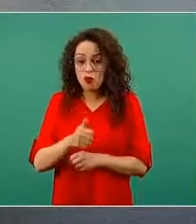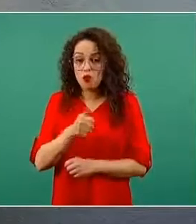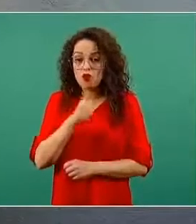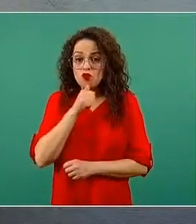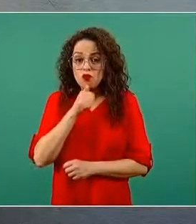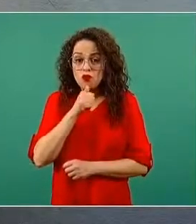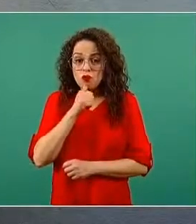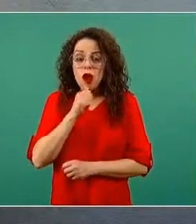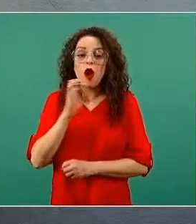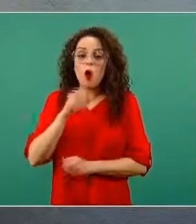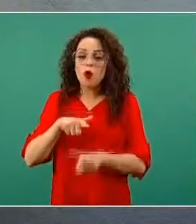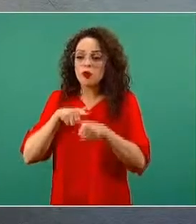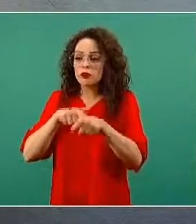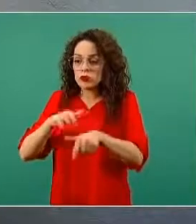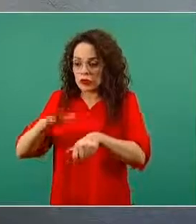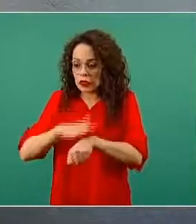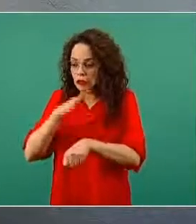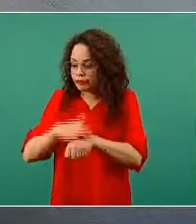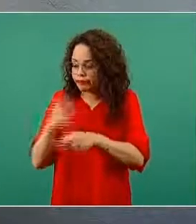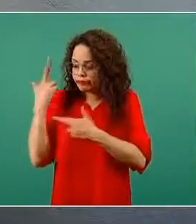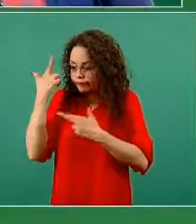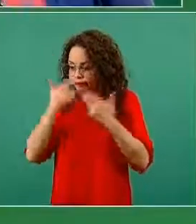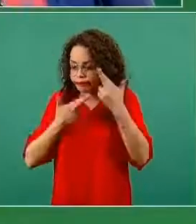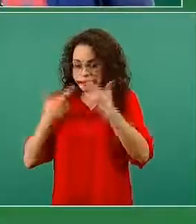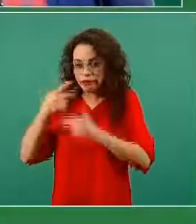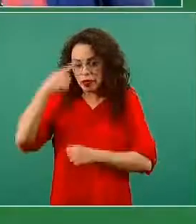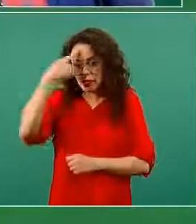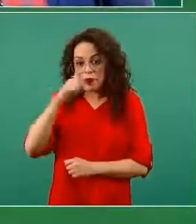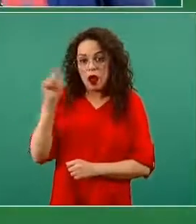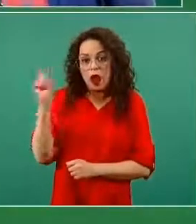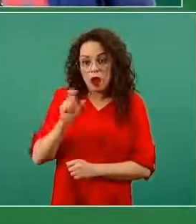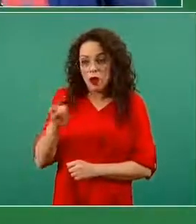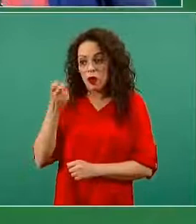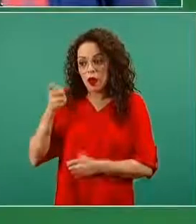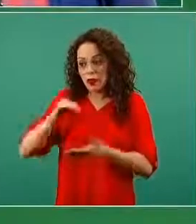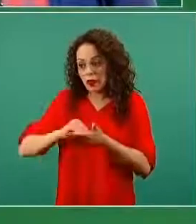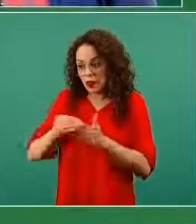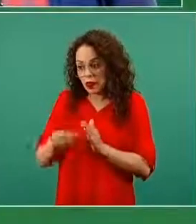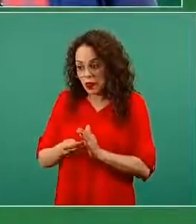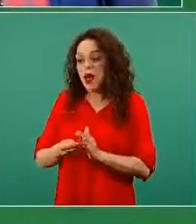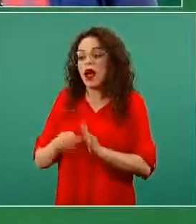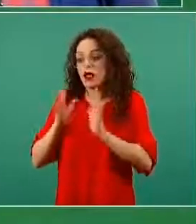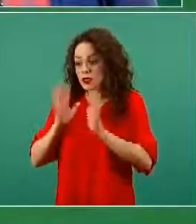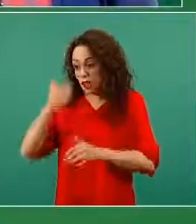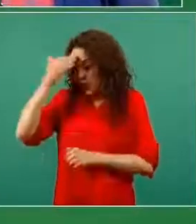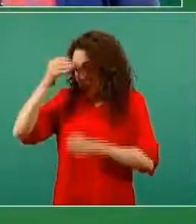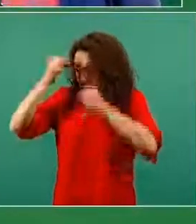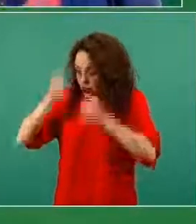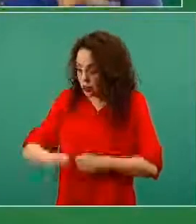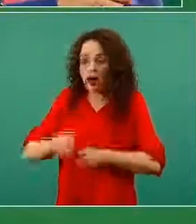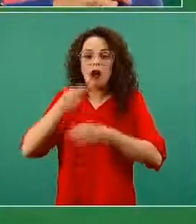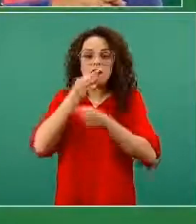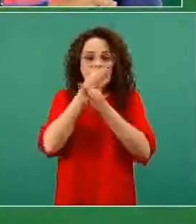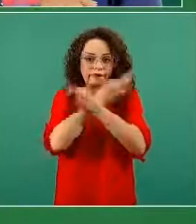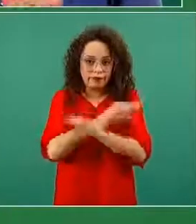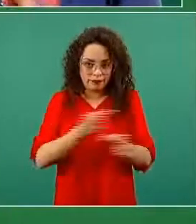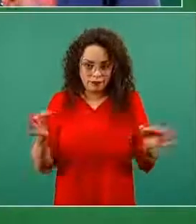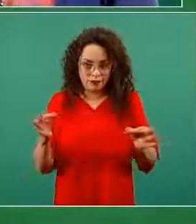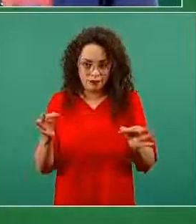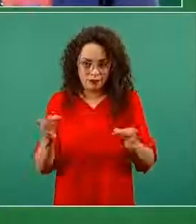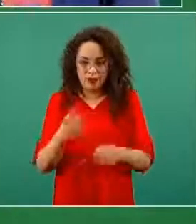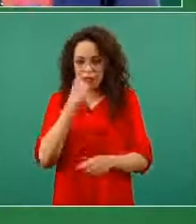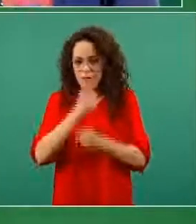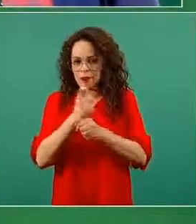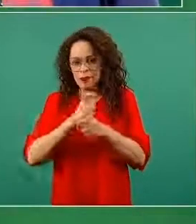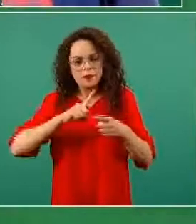proceso de evaluación para cuándo liberar estas estrategias, que es el llamado a, número 1,